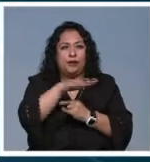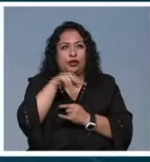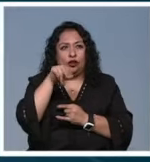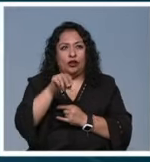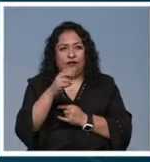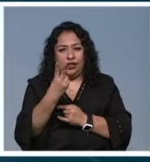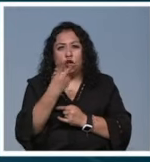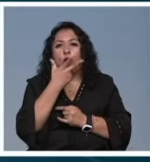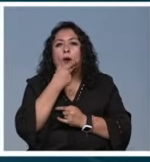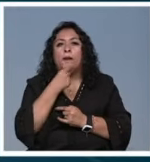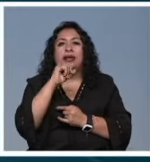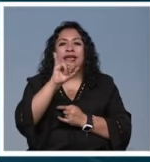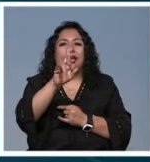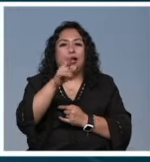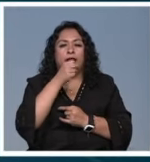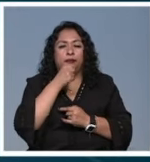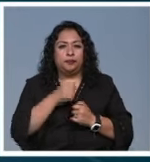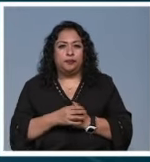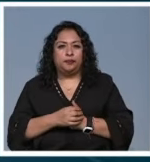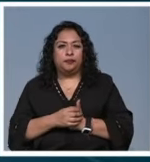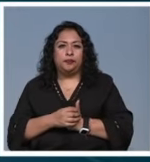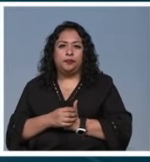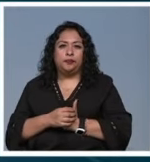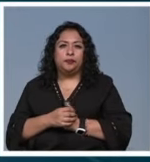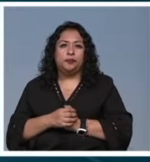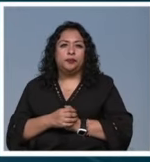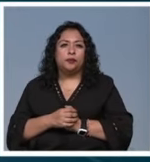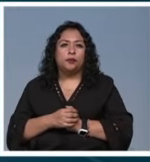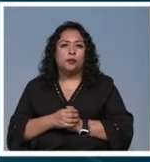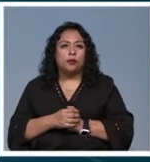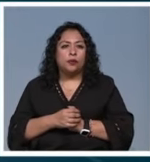Noticias 22, Iván Ramírez.